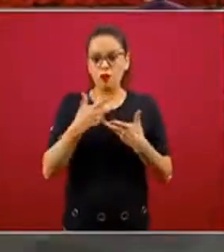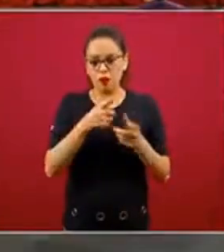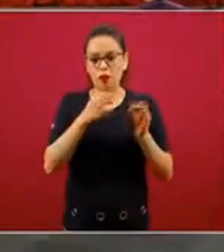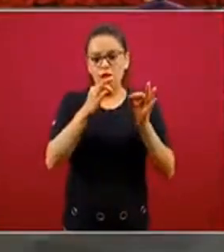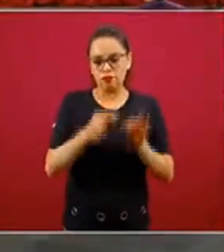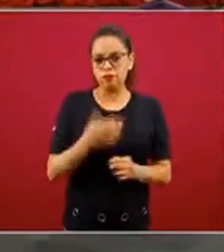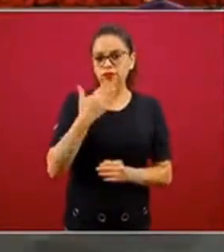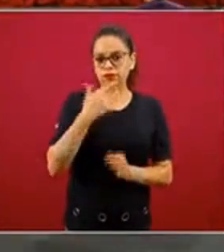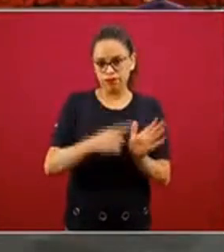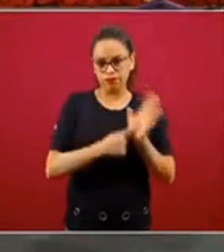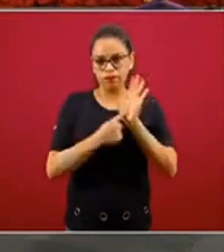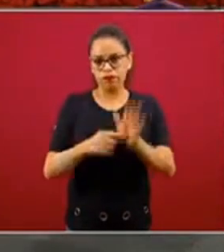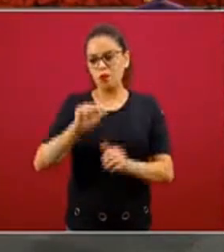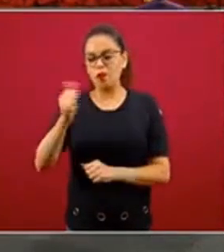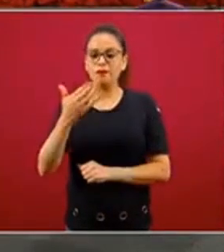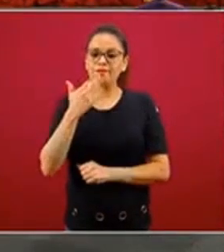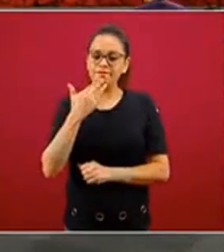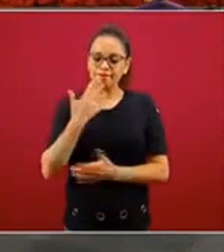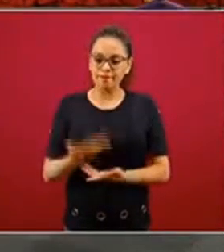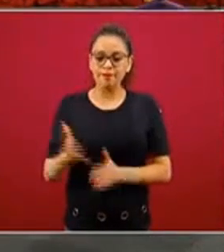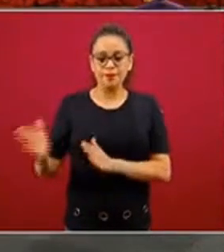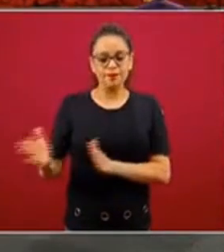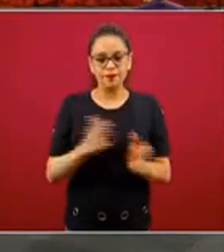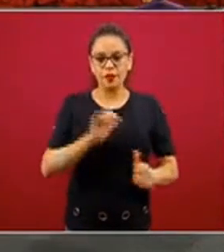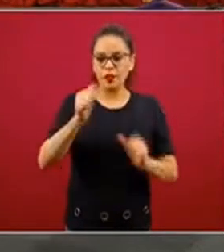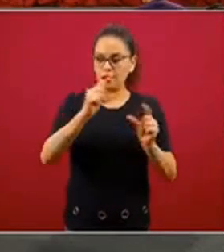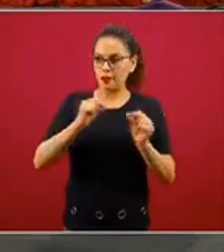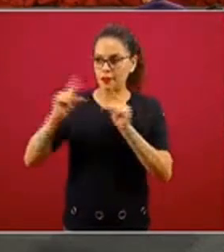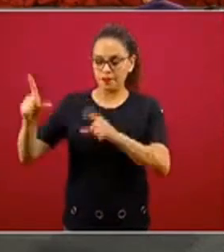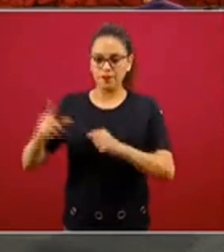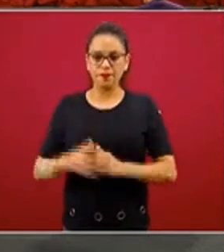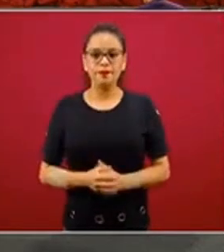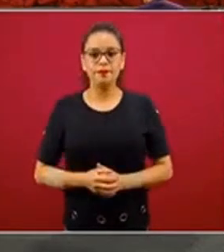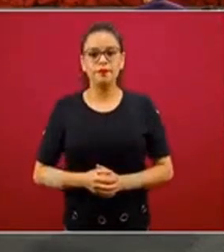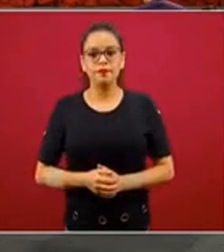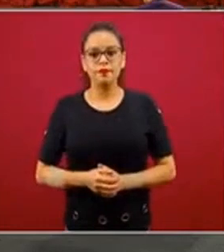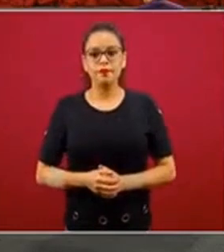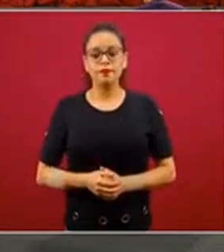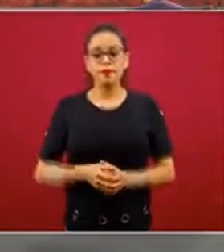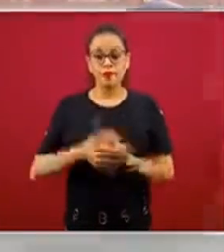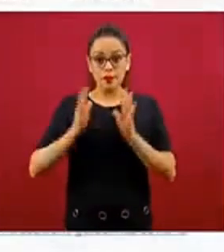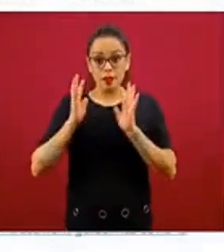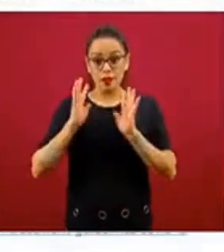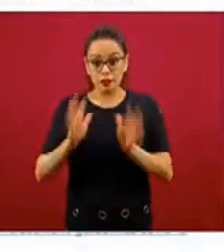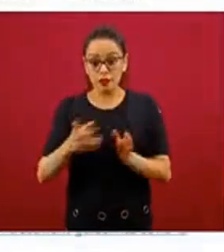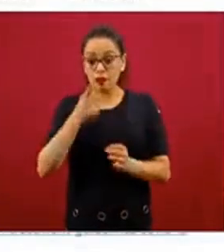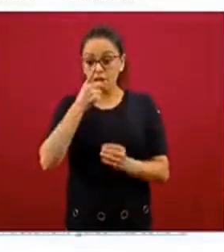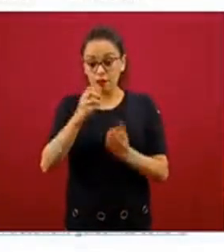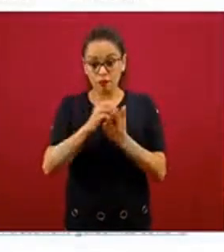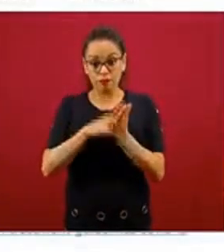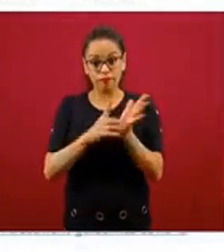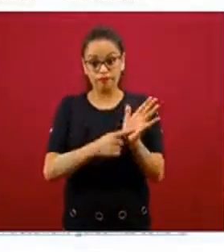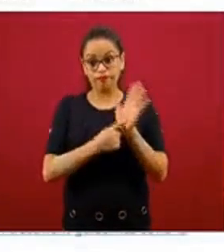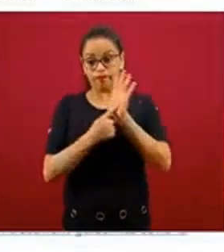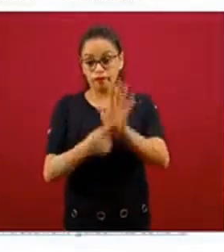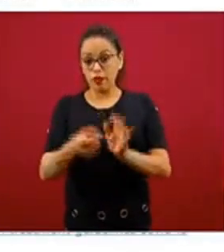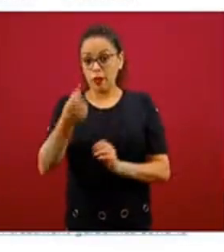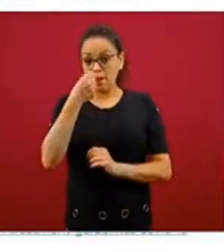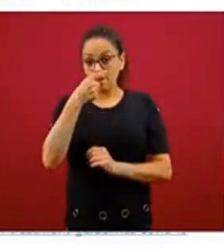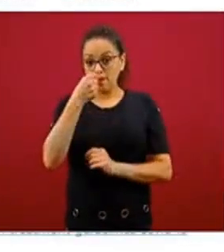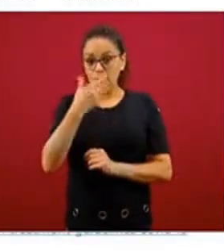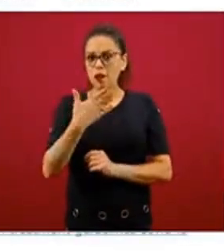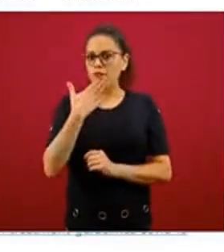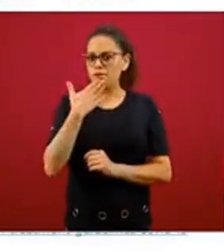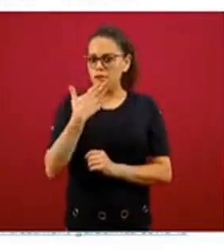resolverlo. La siguiente, por favor. Y en la actualidad no se ha demostrado que algún medicamento sea seguro y efectivo para